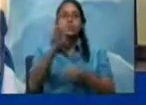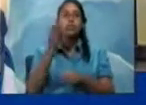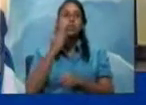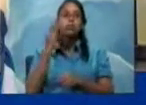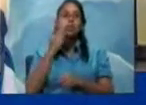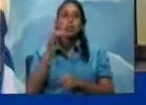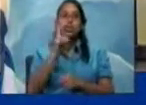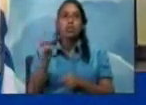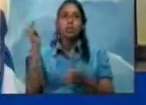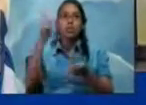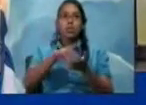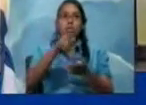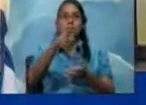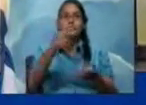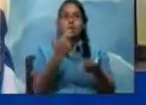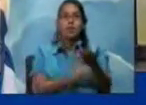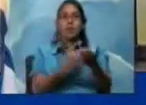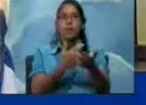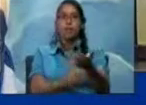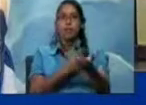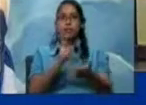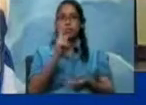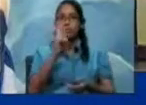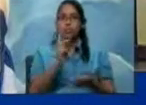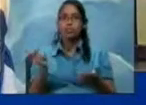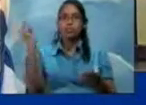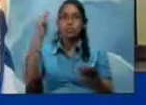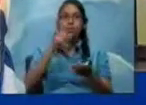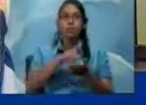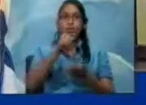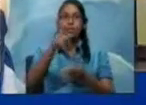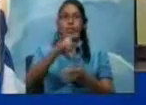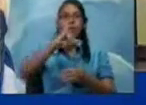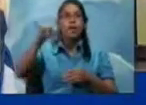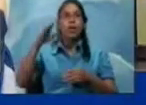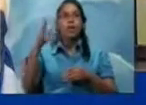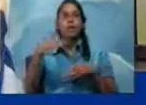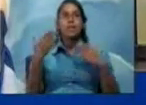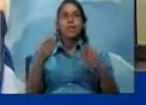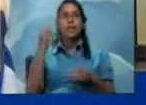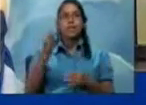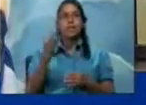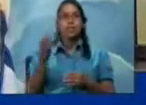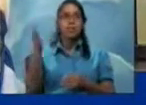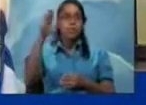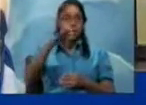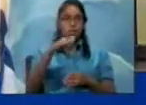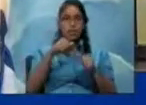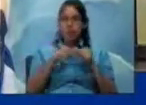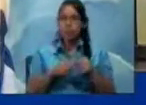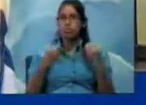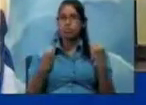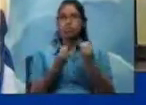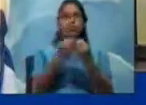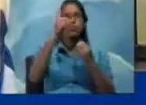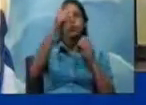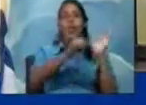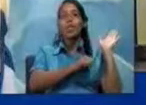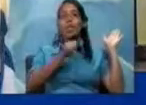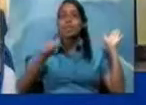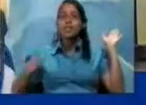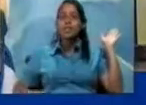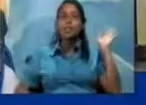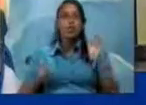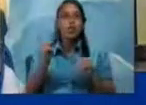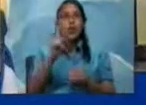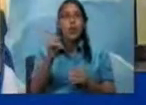no fue a sus hermanos no fue a Juan que siempre estaba pegadito del señor